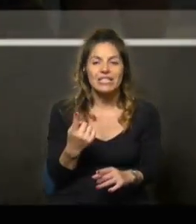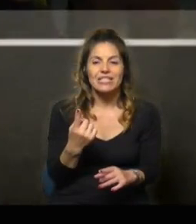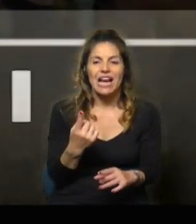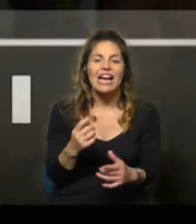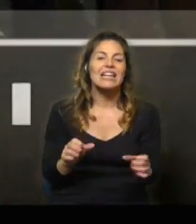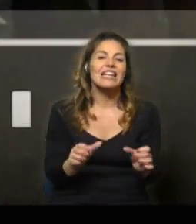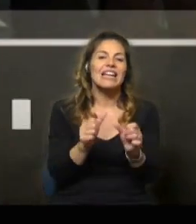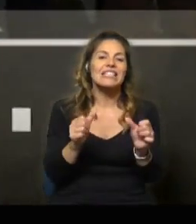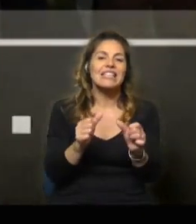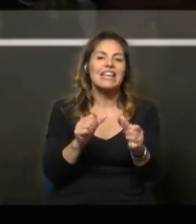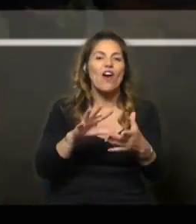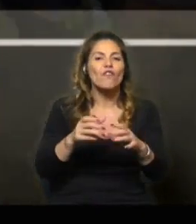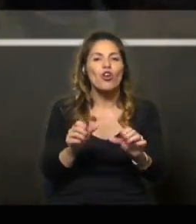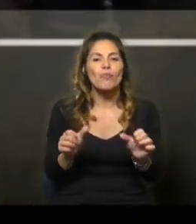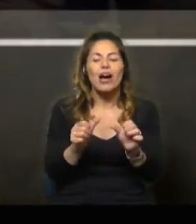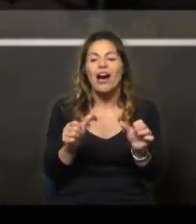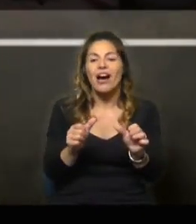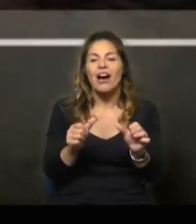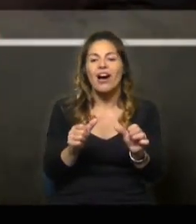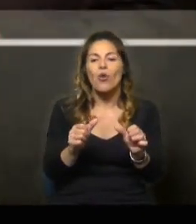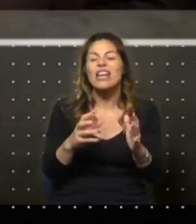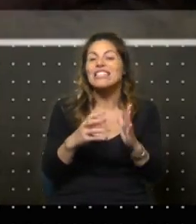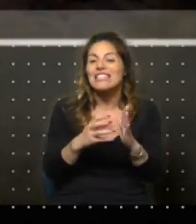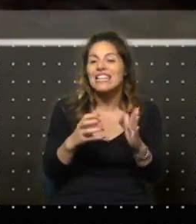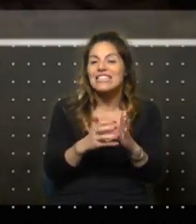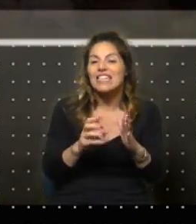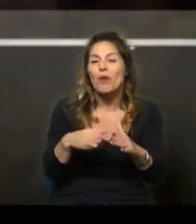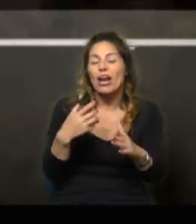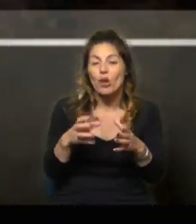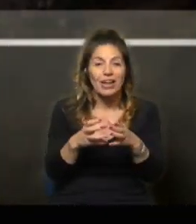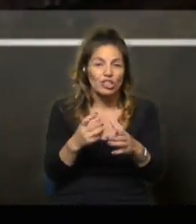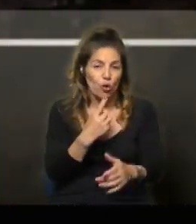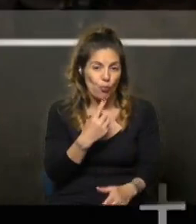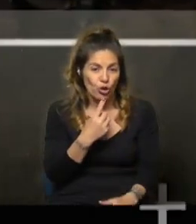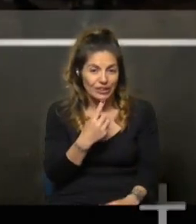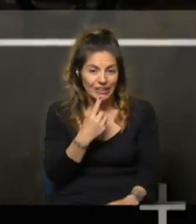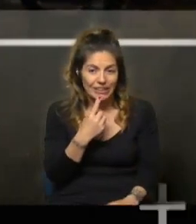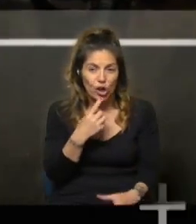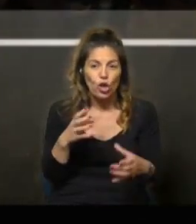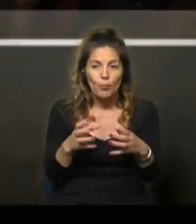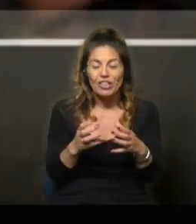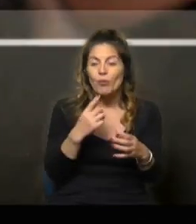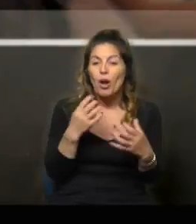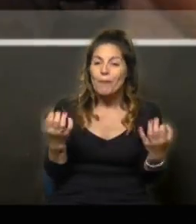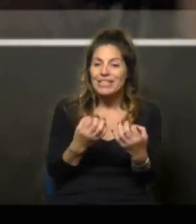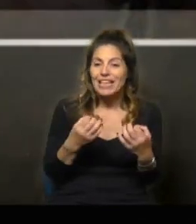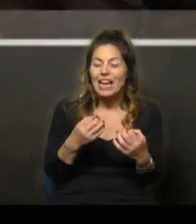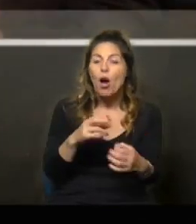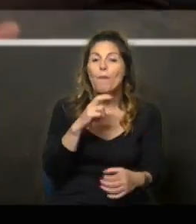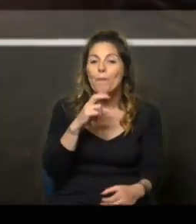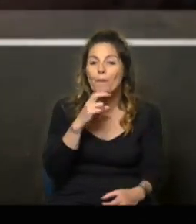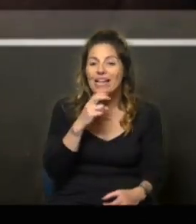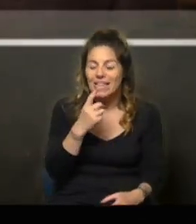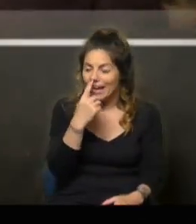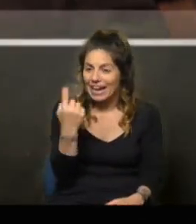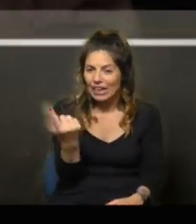si era en el tono en el que fue En definitiva era una señal para el resto del partido político de los partidos políticos en especial para masa que